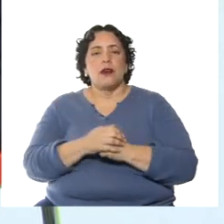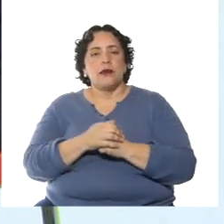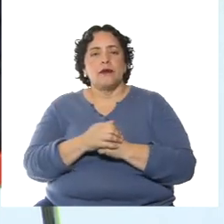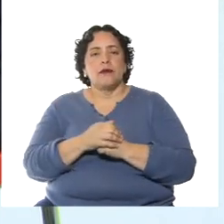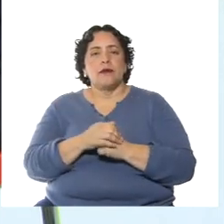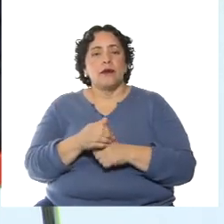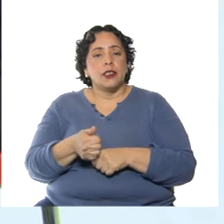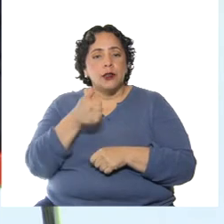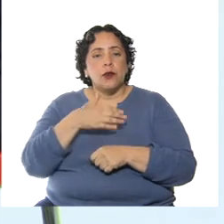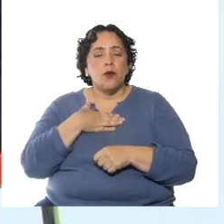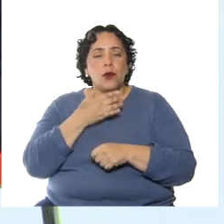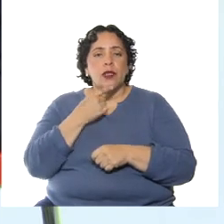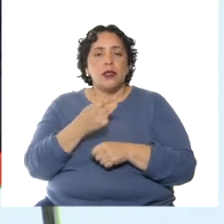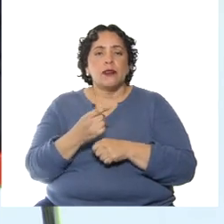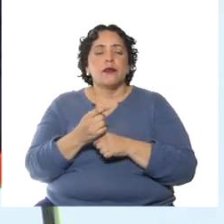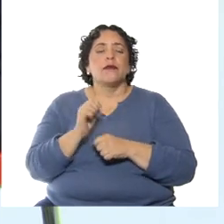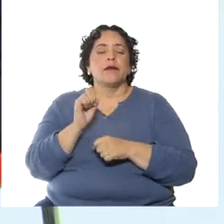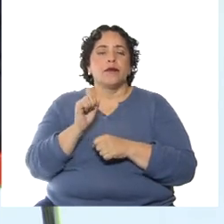decir, Ashley?